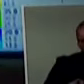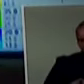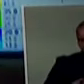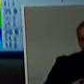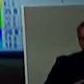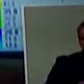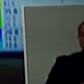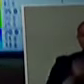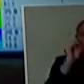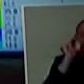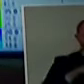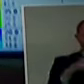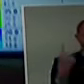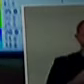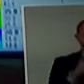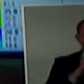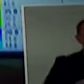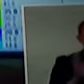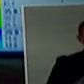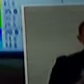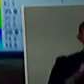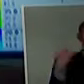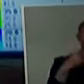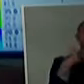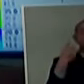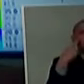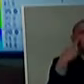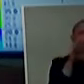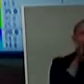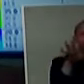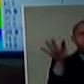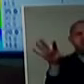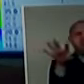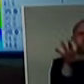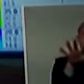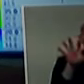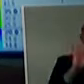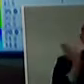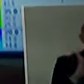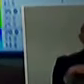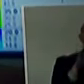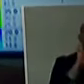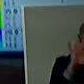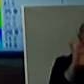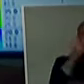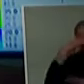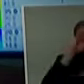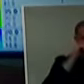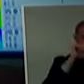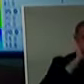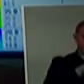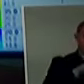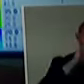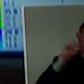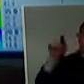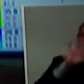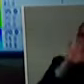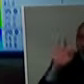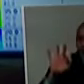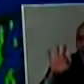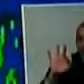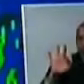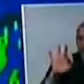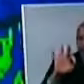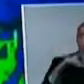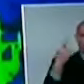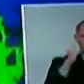que tenemos, porque tenemos 8 radares que cubren todo el territorio nacional, y lo que pasa en nuestro territorio podemos saberlo desde el punto